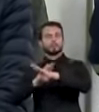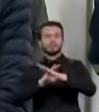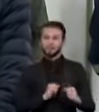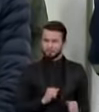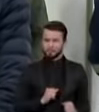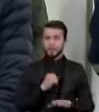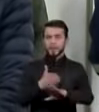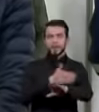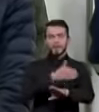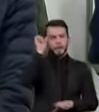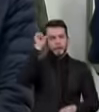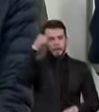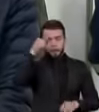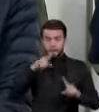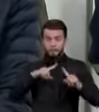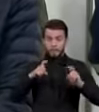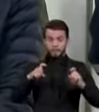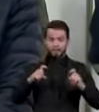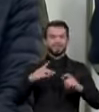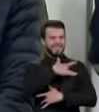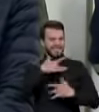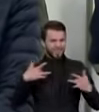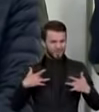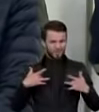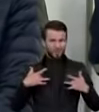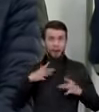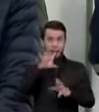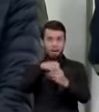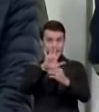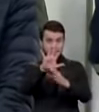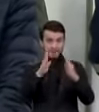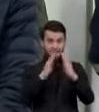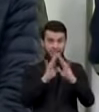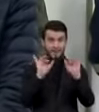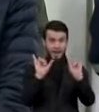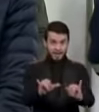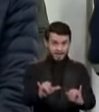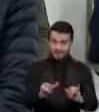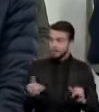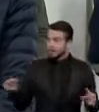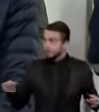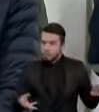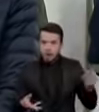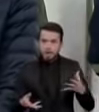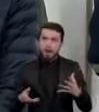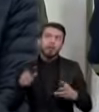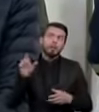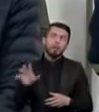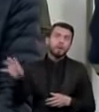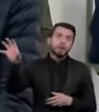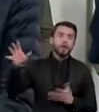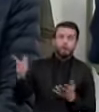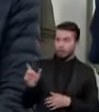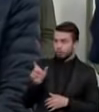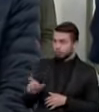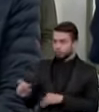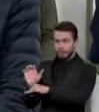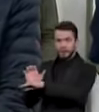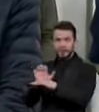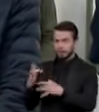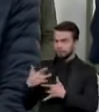hacíamos el trabajo de expansión en salud, el trabajo de apoyo y ayuda humanitaria y de solidaridad, también estamos preparando el